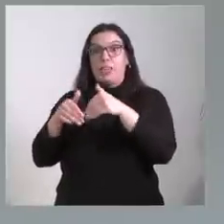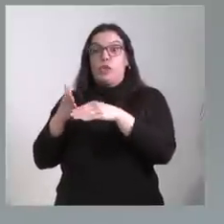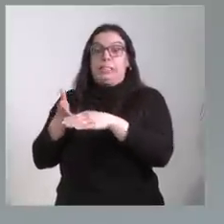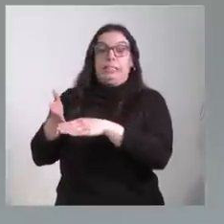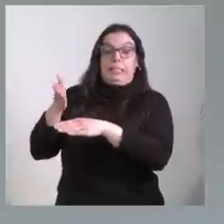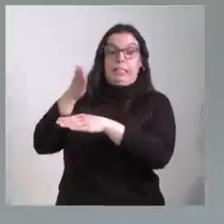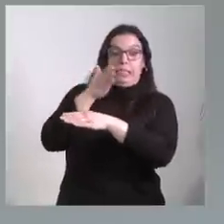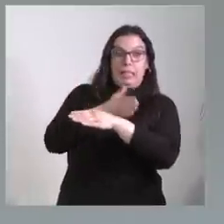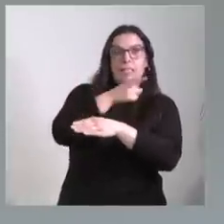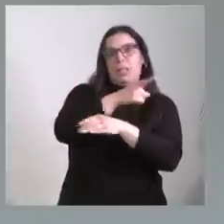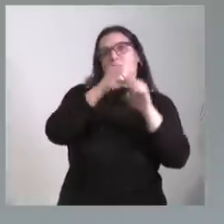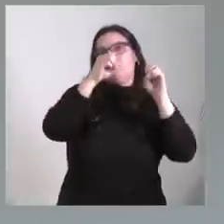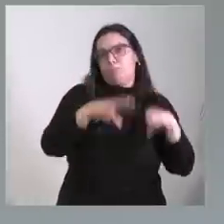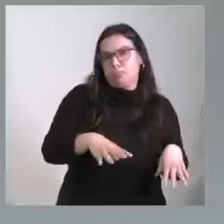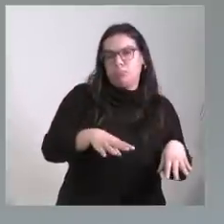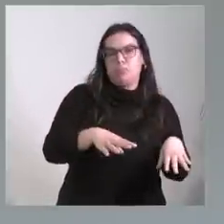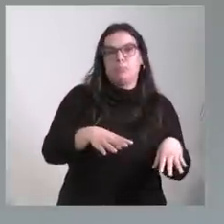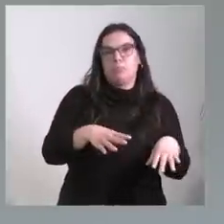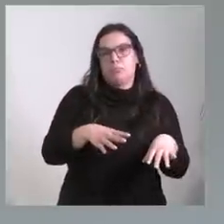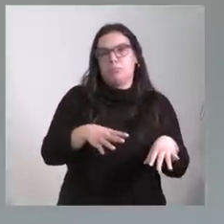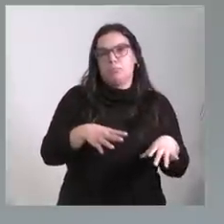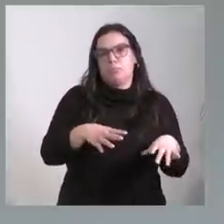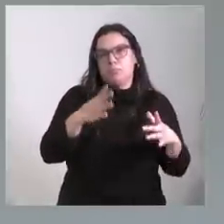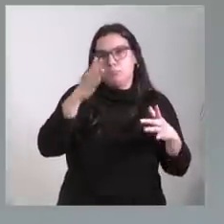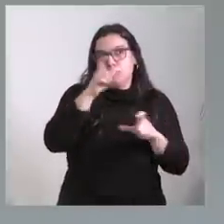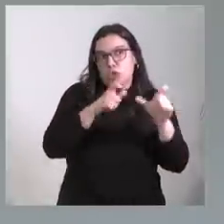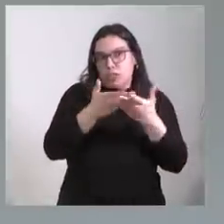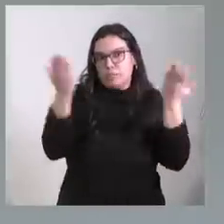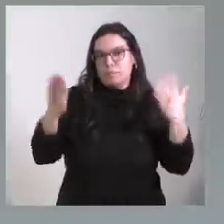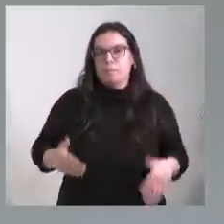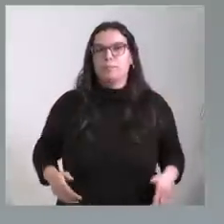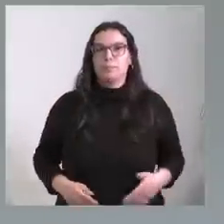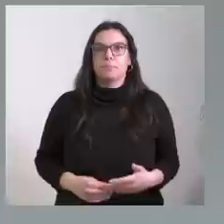se anuncie esta renuncia por parte de las personas afectadas